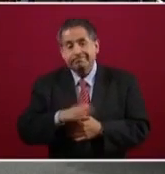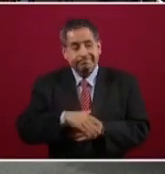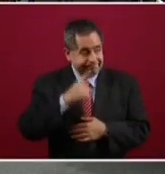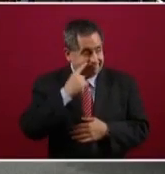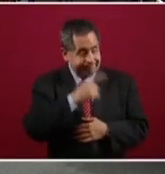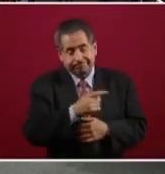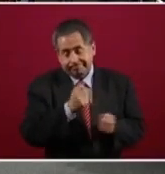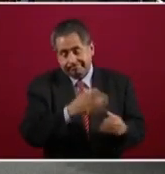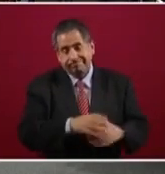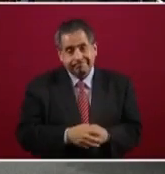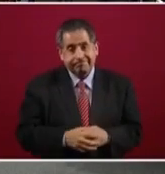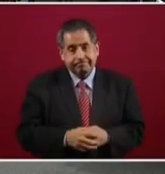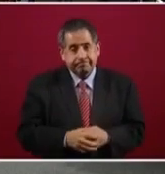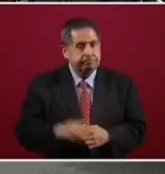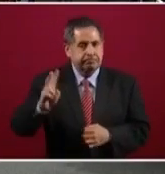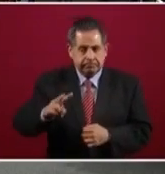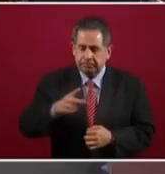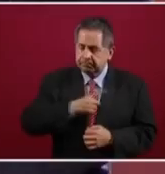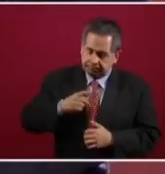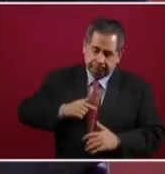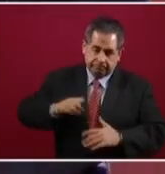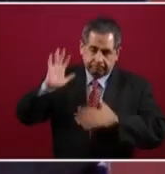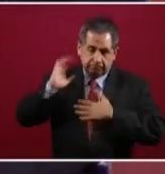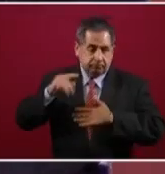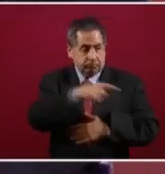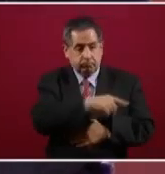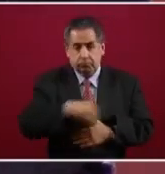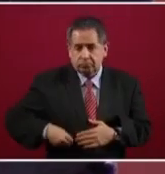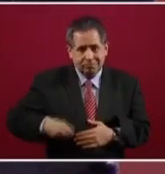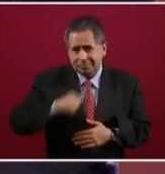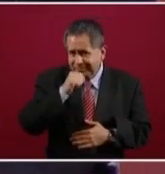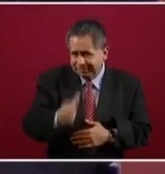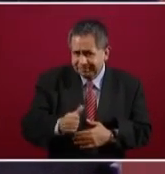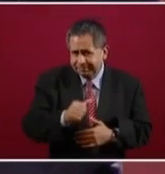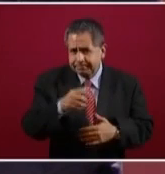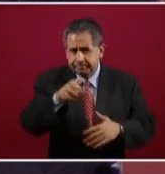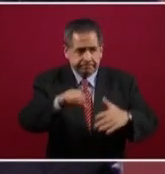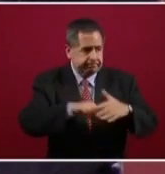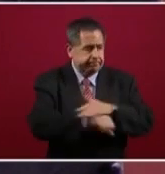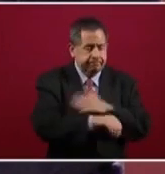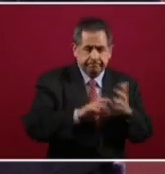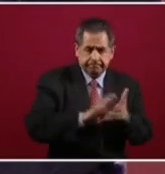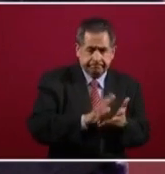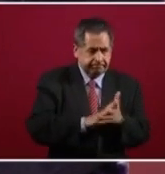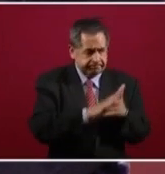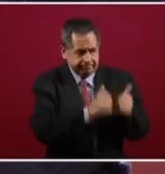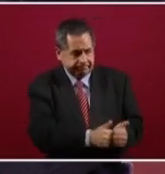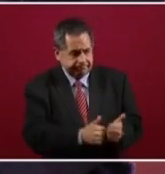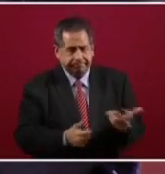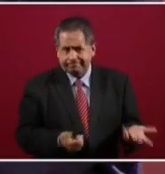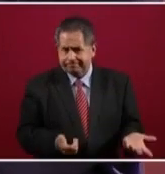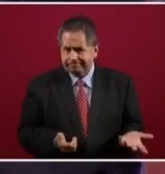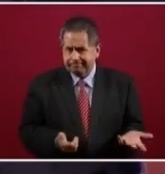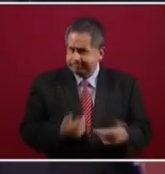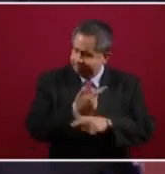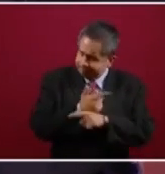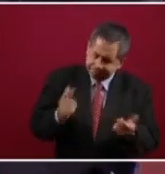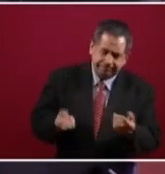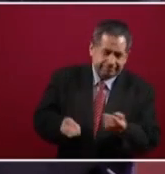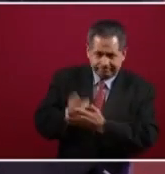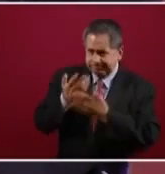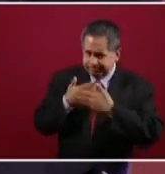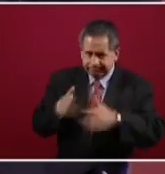el compromiso de liberar a inocentes que están en las cárceles y lo estamos